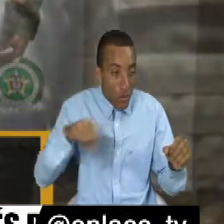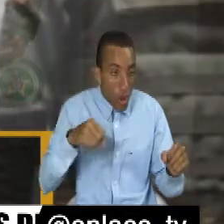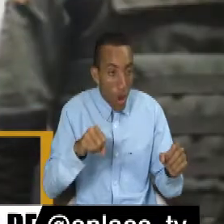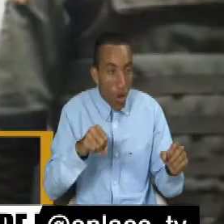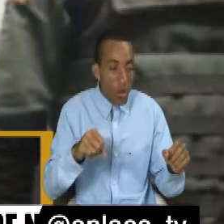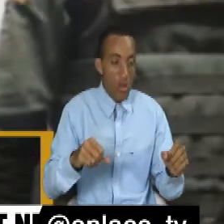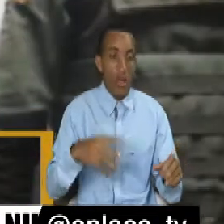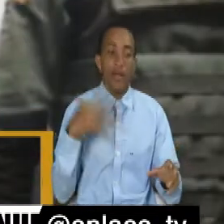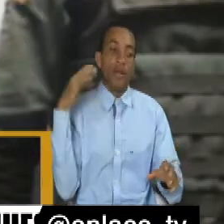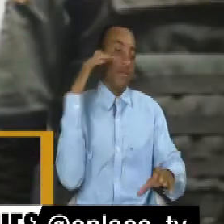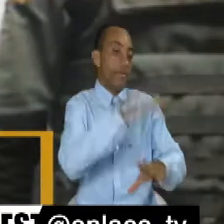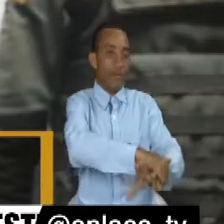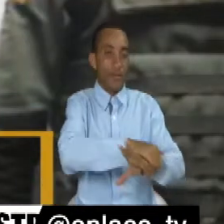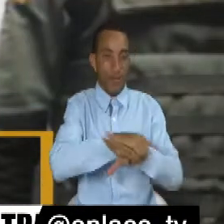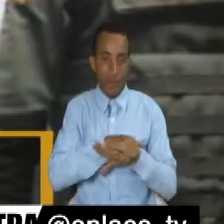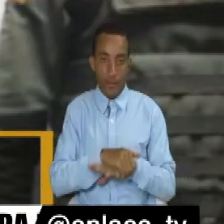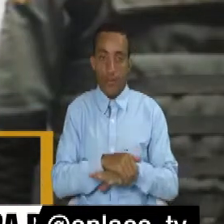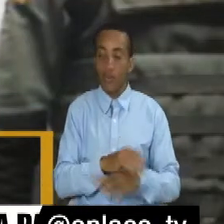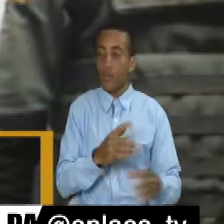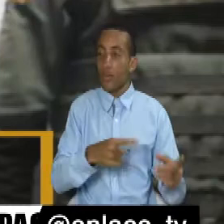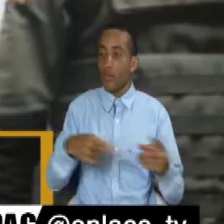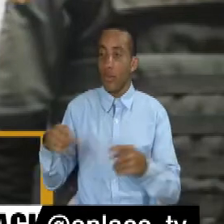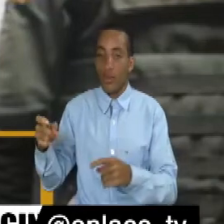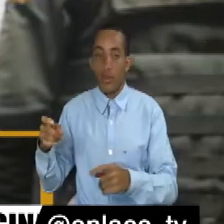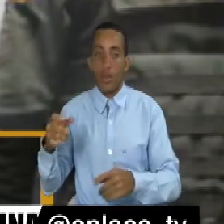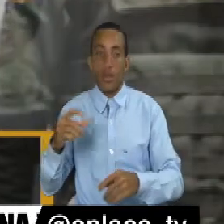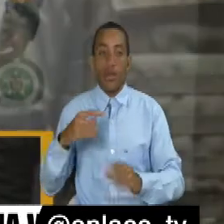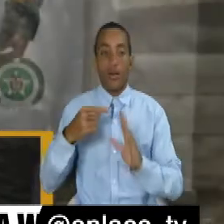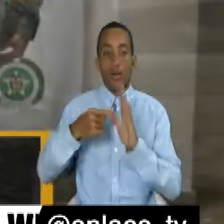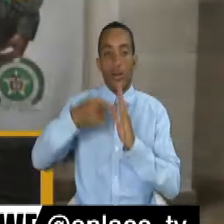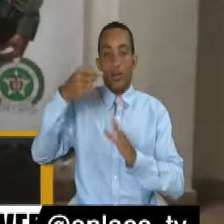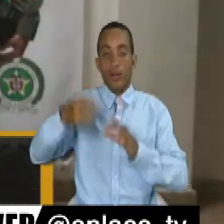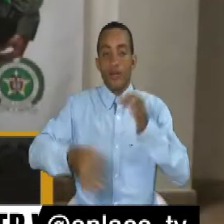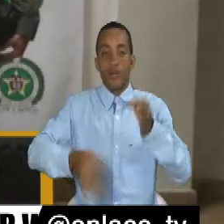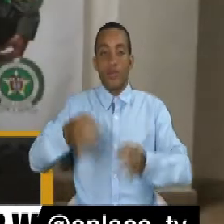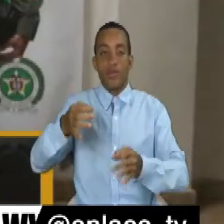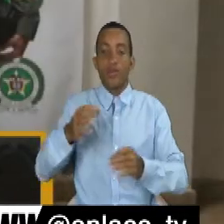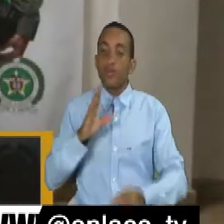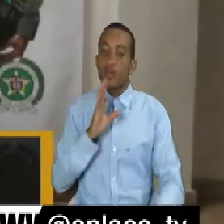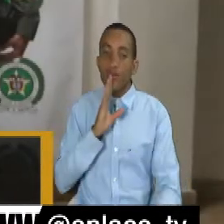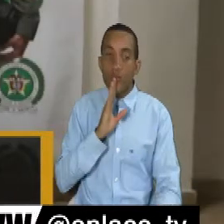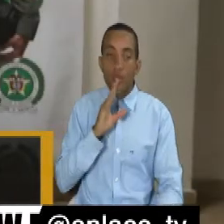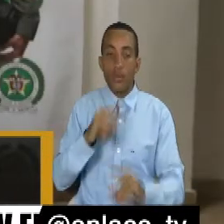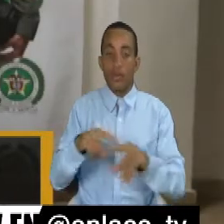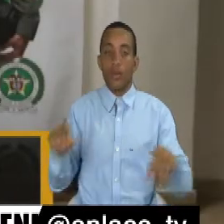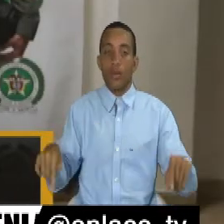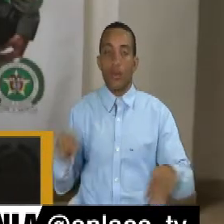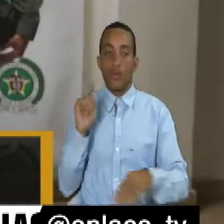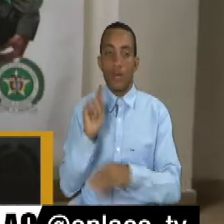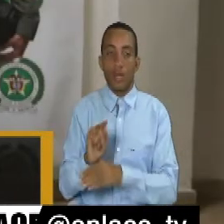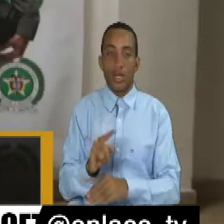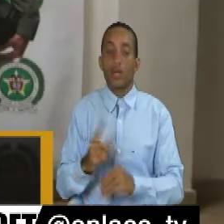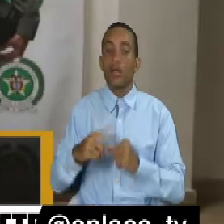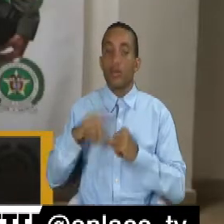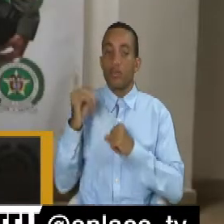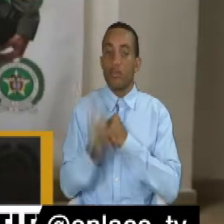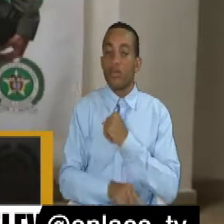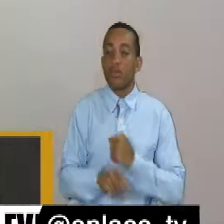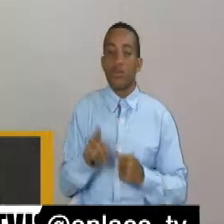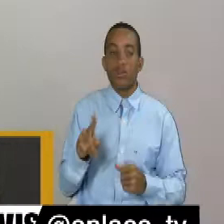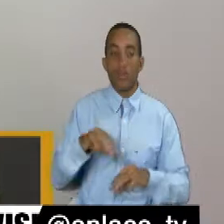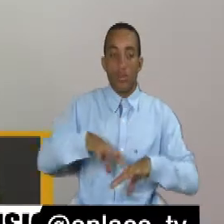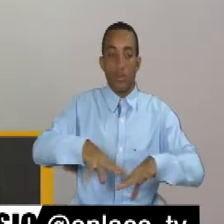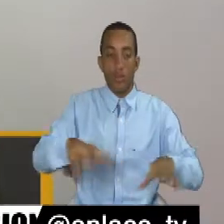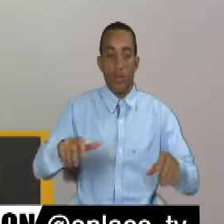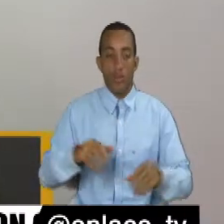para dejarlo a disposición de la autoridad competente en la fiscalía por el delito de hurto. Esta persona capturada,